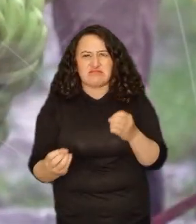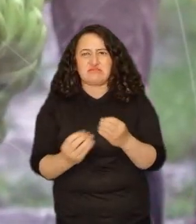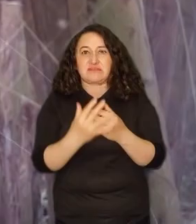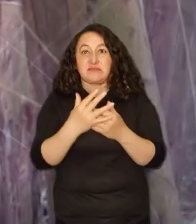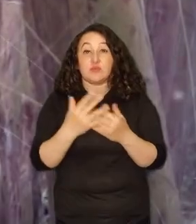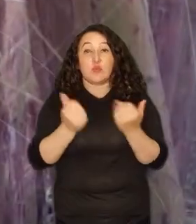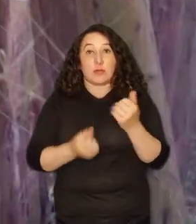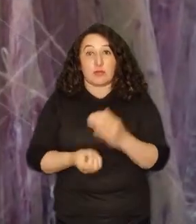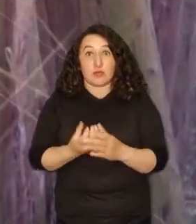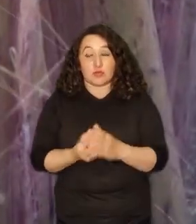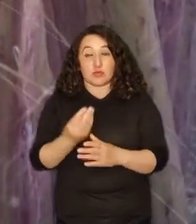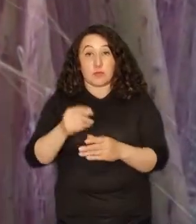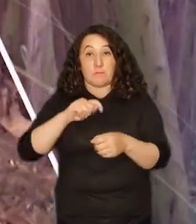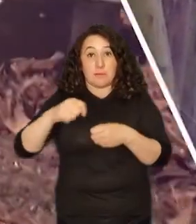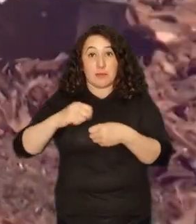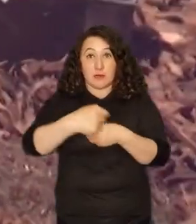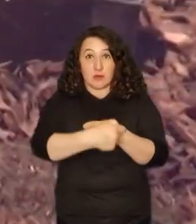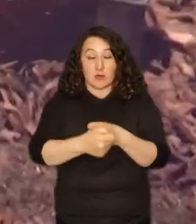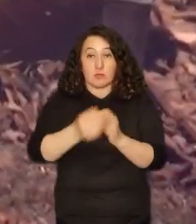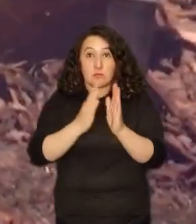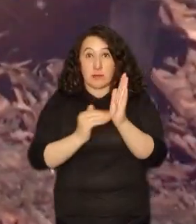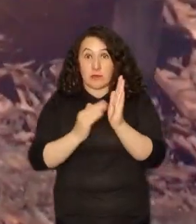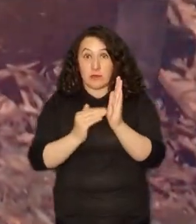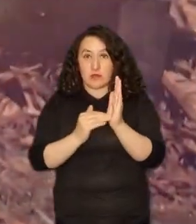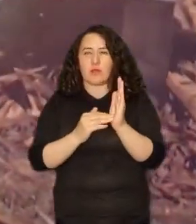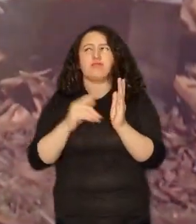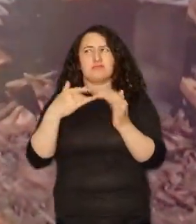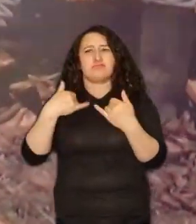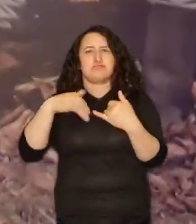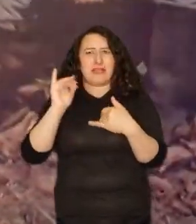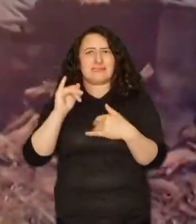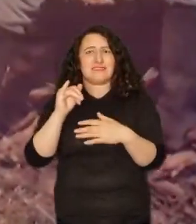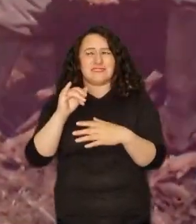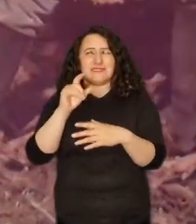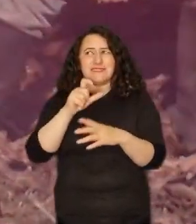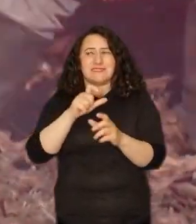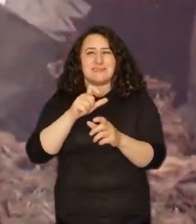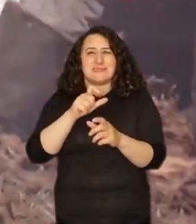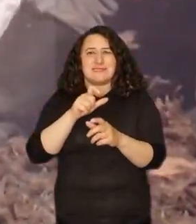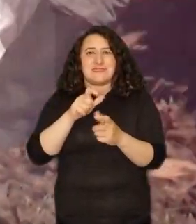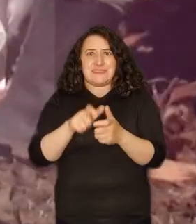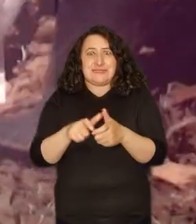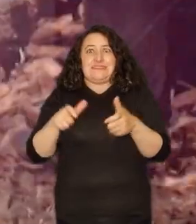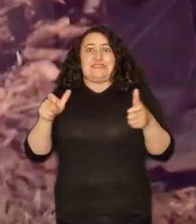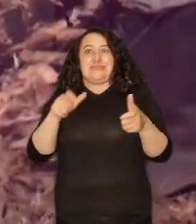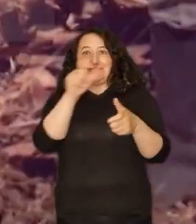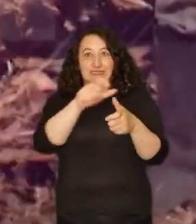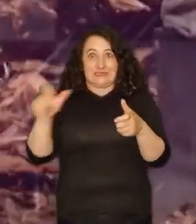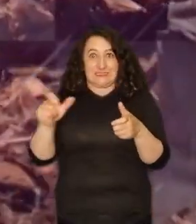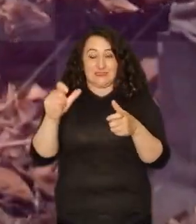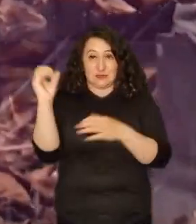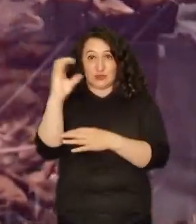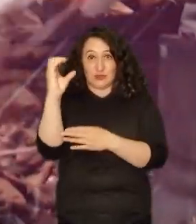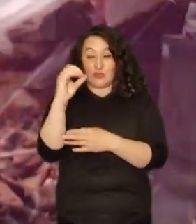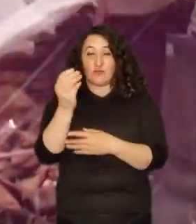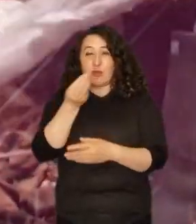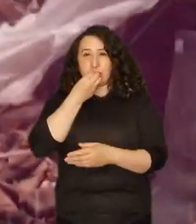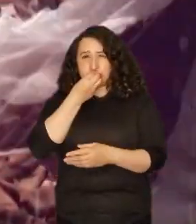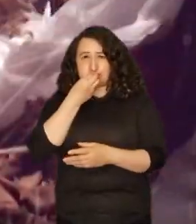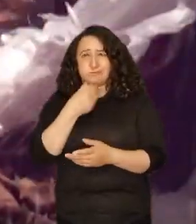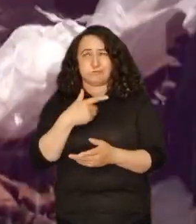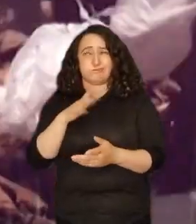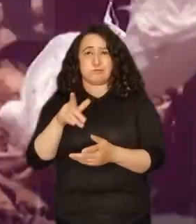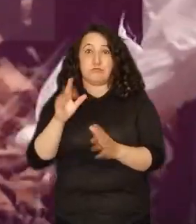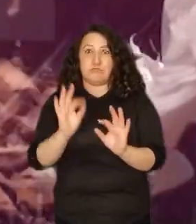en la producción del plátano y banano, al ser un alimento muy común en la dieta de todos los colombianos y un producto de exportación que requiere los